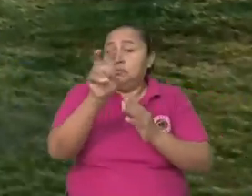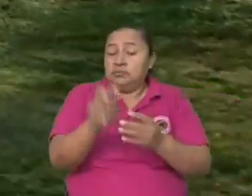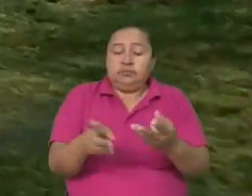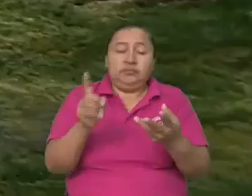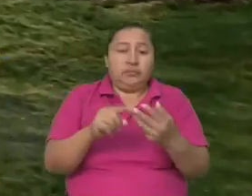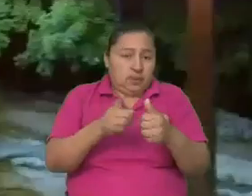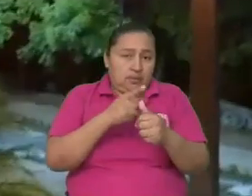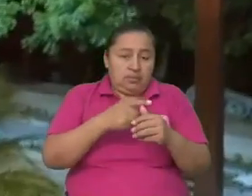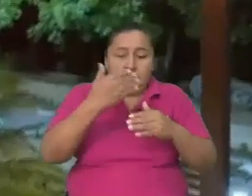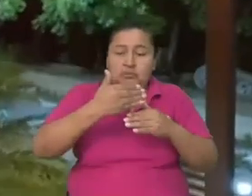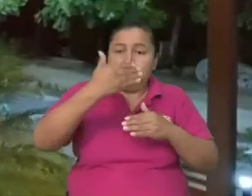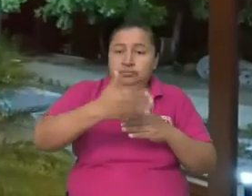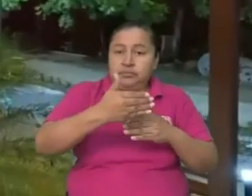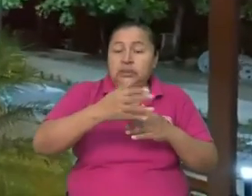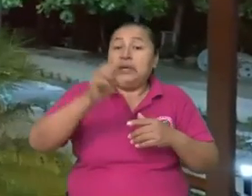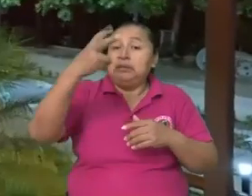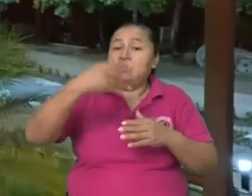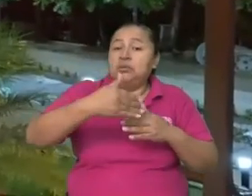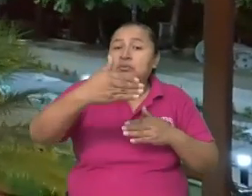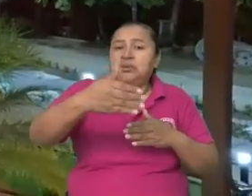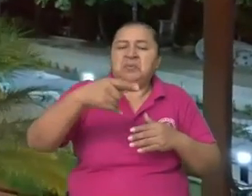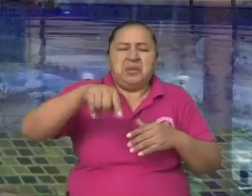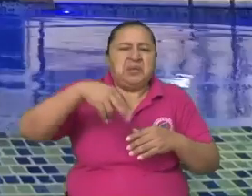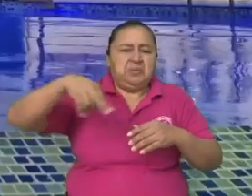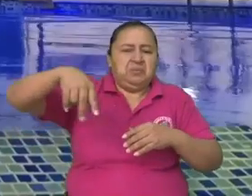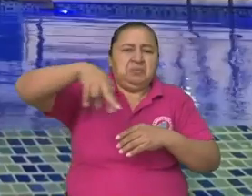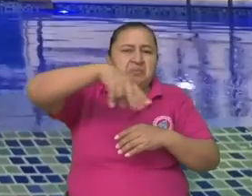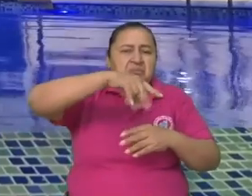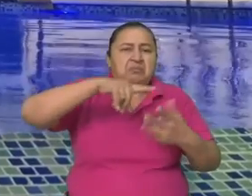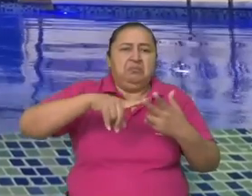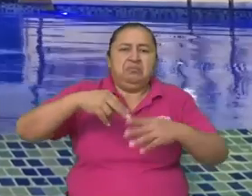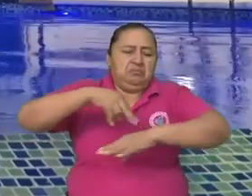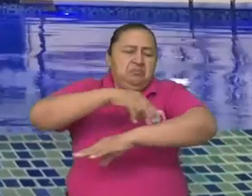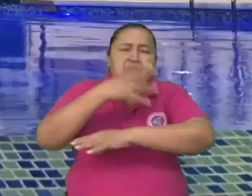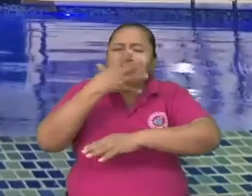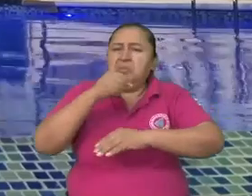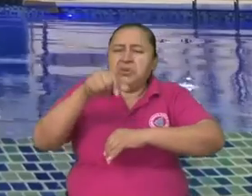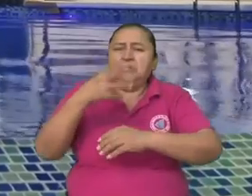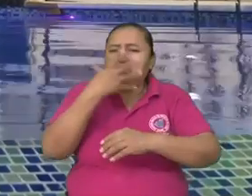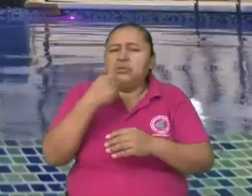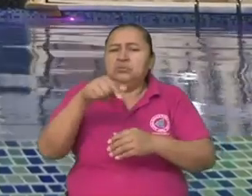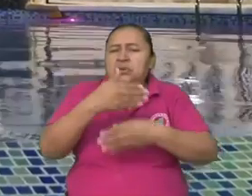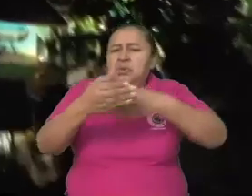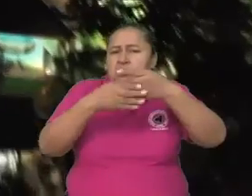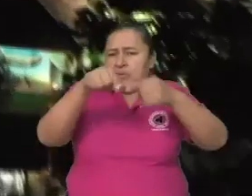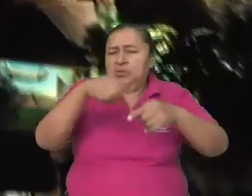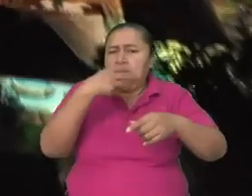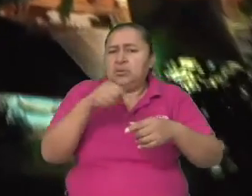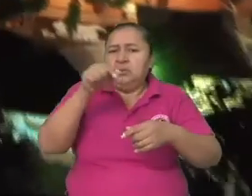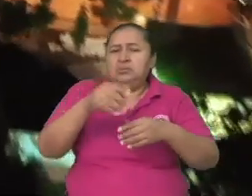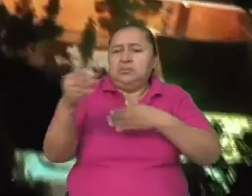La primera etapa, falta la segunda, que viene una pasarela, vienen unas cosas muy bonitas que se están haciendo ahorita al lado